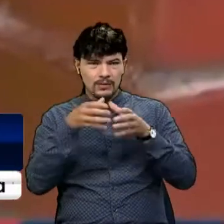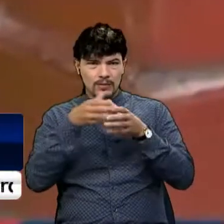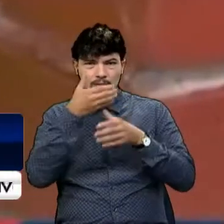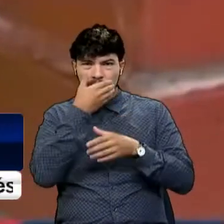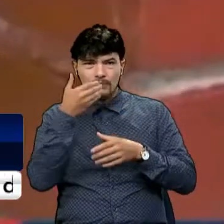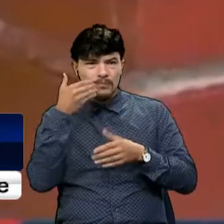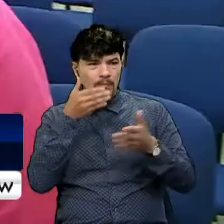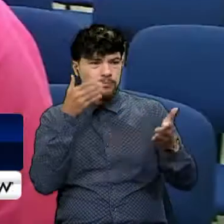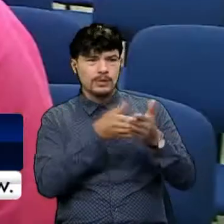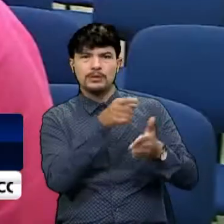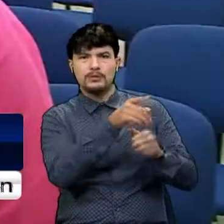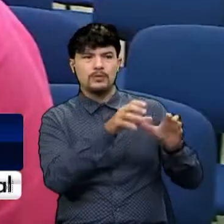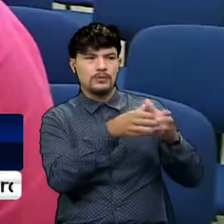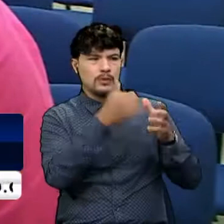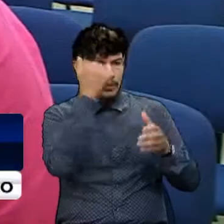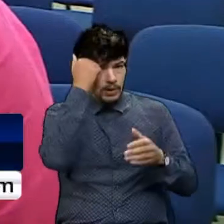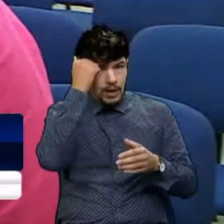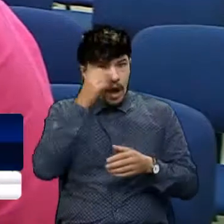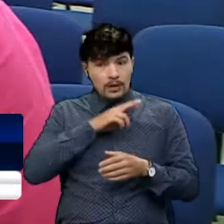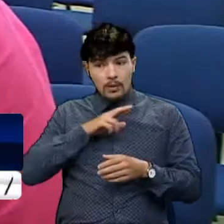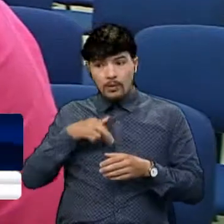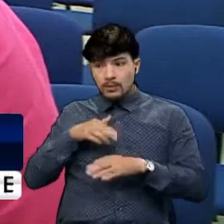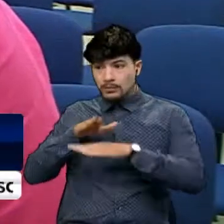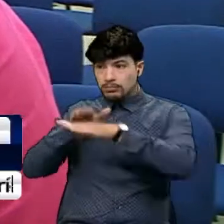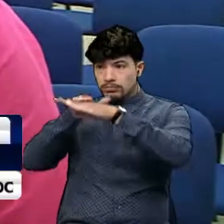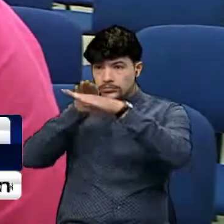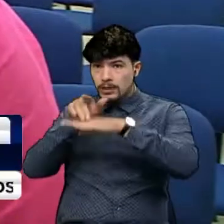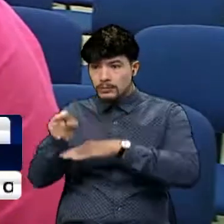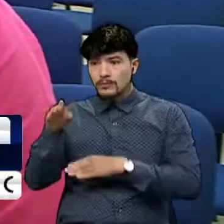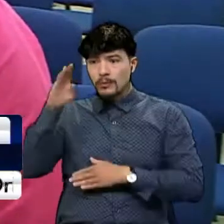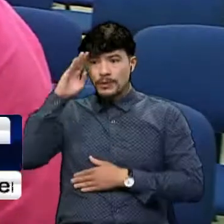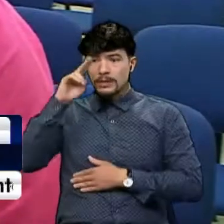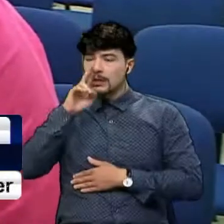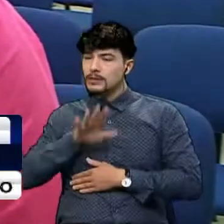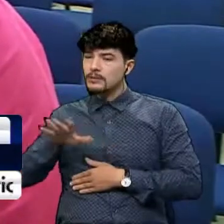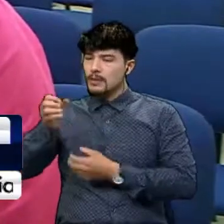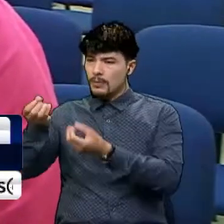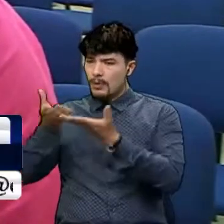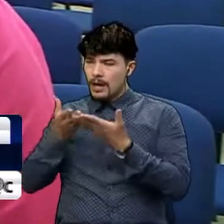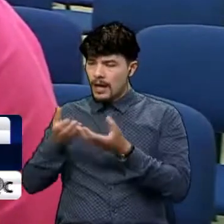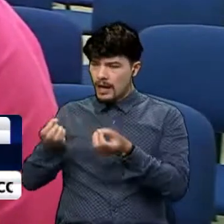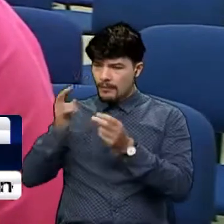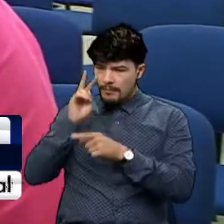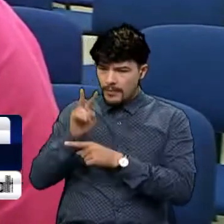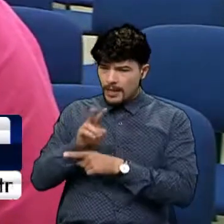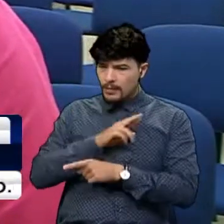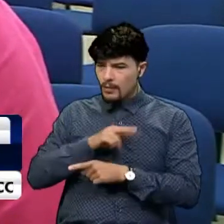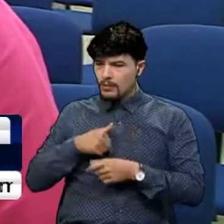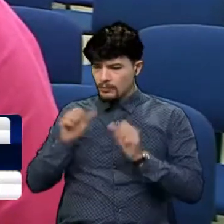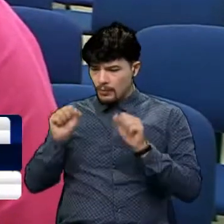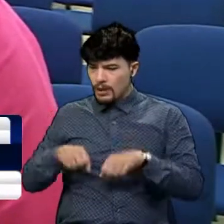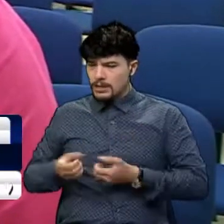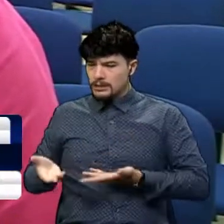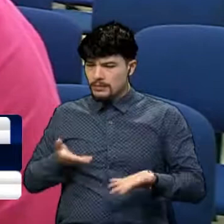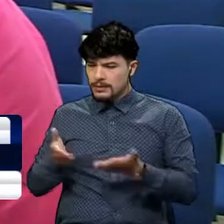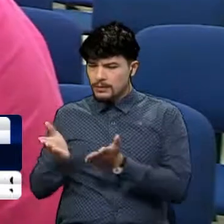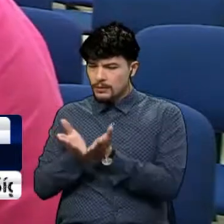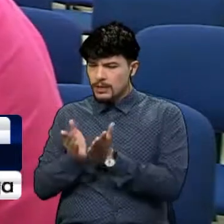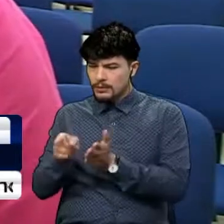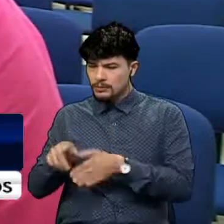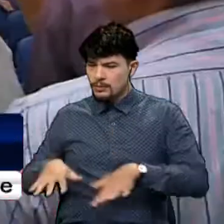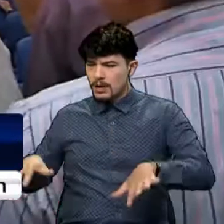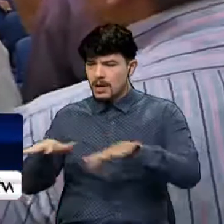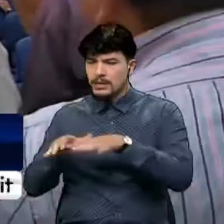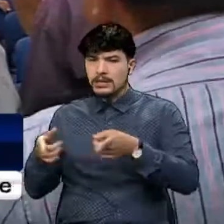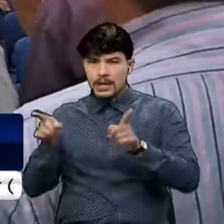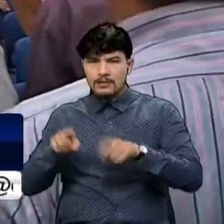docente hizo un llamado. Nosotros hacemos el llamado primero a las autoridades para que den las respectivas garantías y poder prestar el servicio educativo en este sector. E